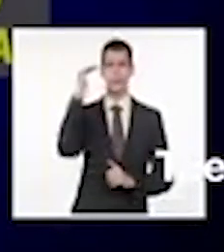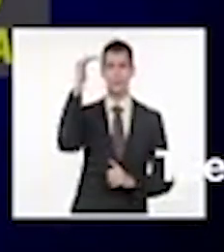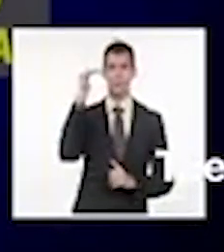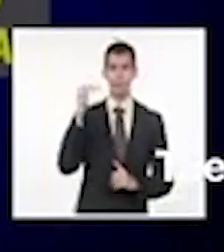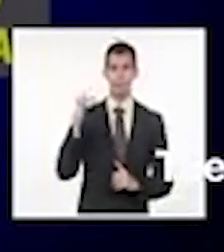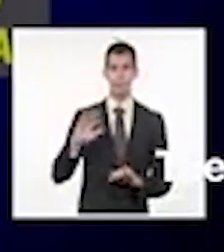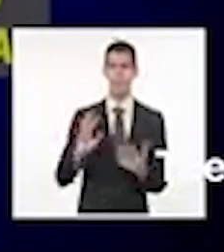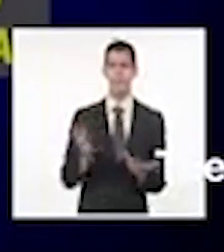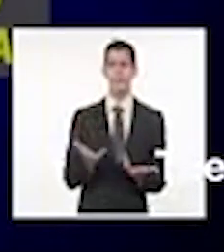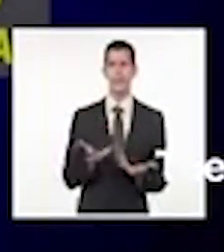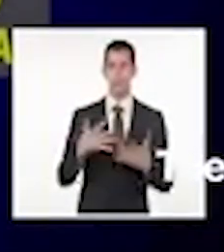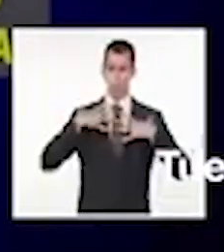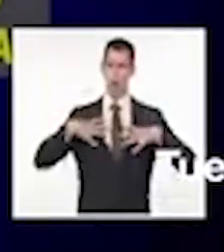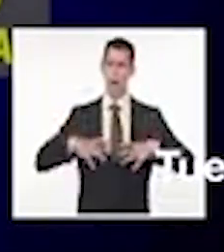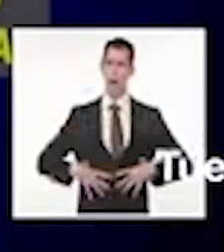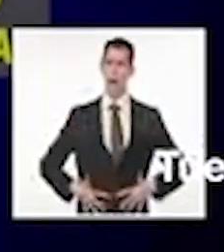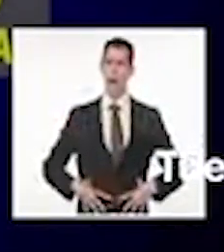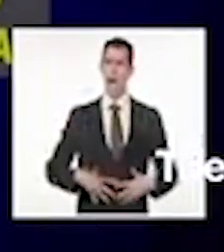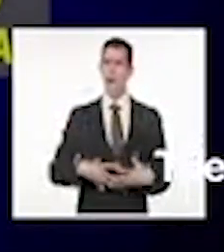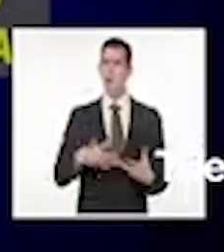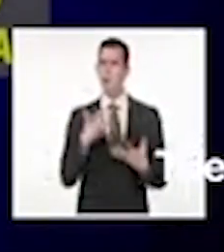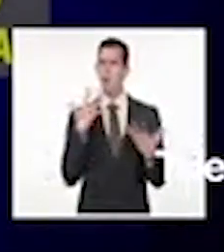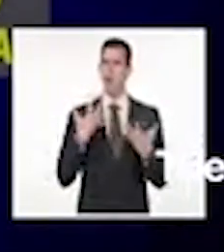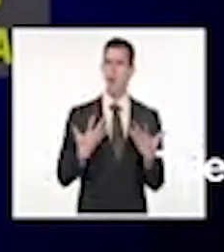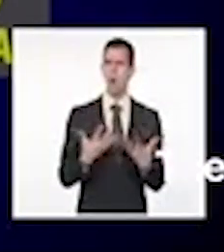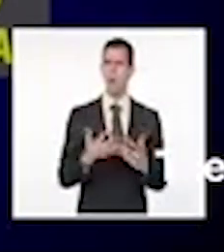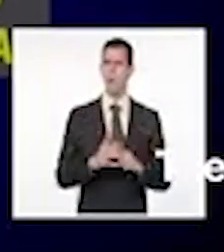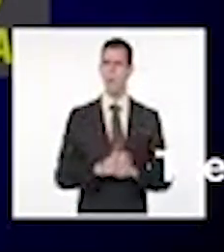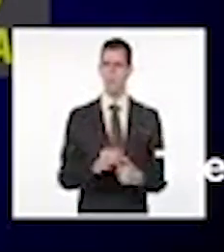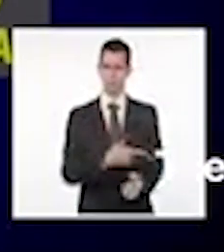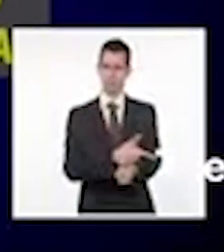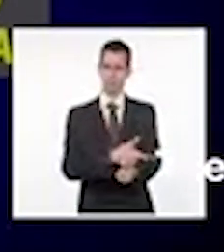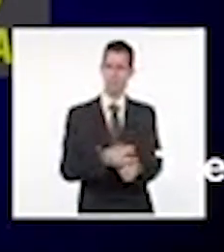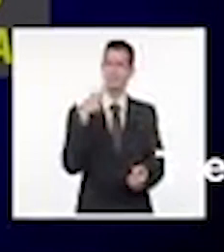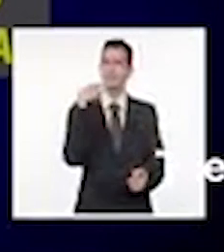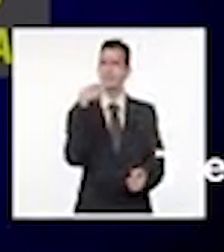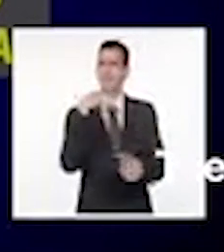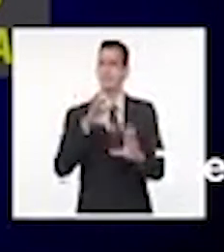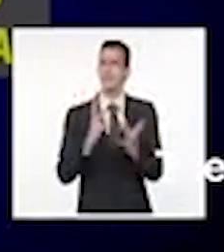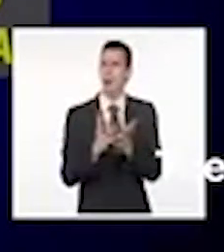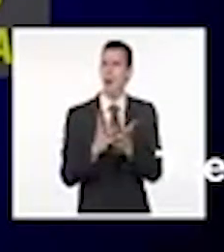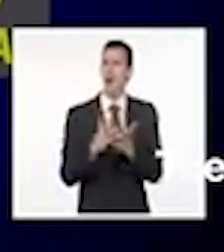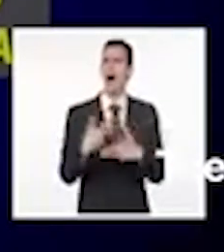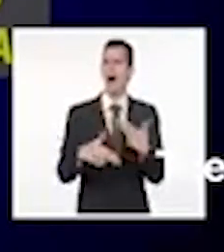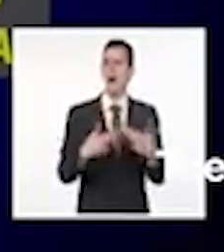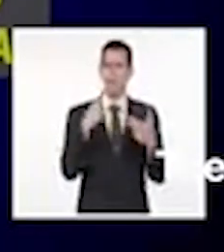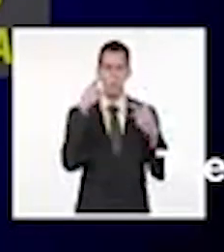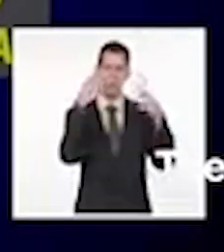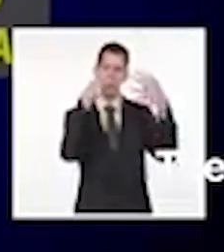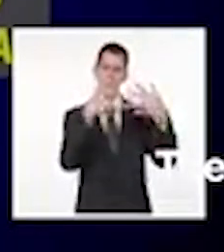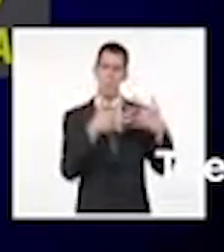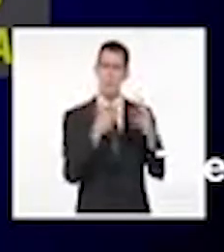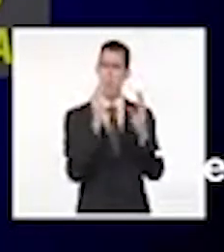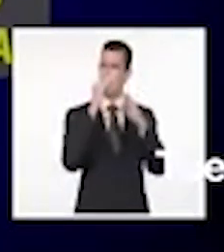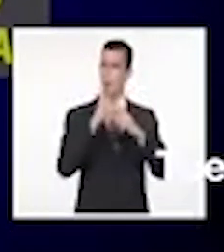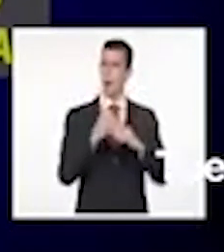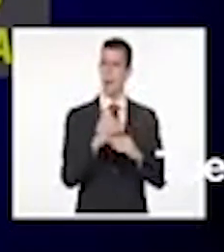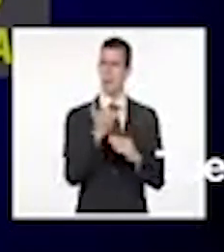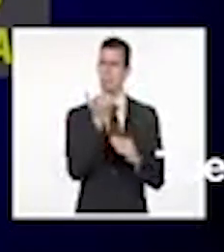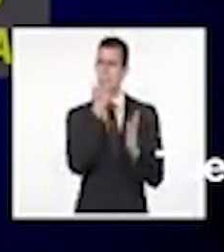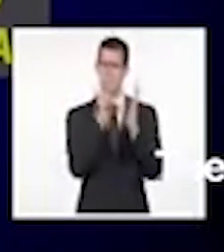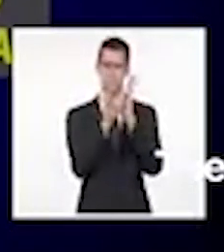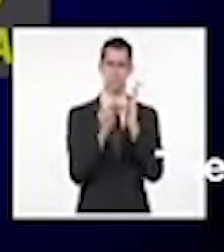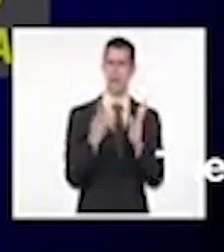tienen el momento en el cual en la televisión cubana pusieron los datos de hemoglobina, glicemia, ácido úrico, pH